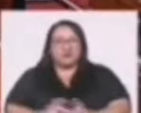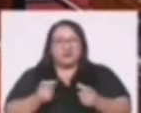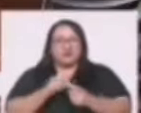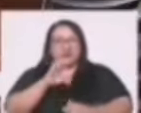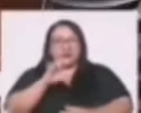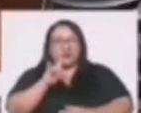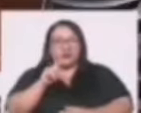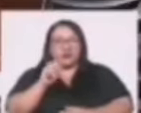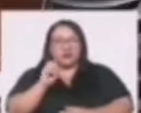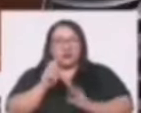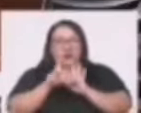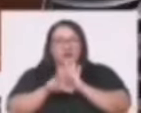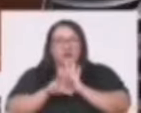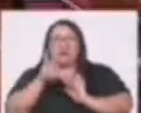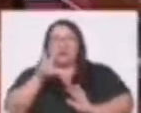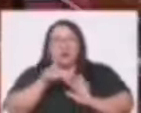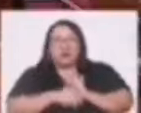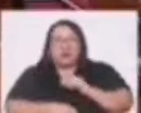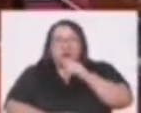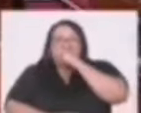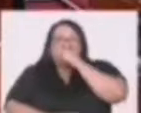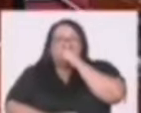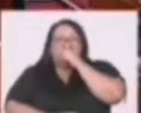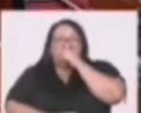José Cueto. Por 3 minutos.